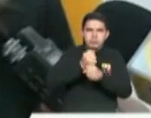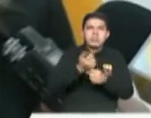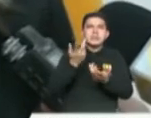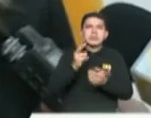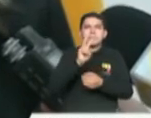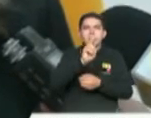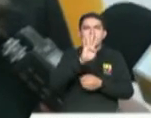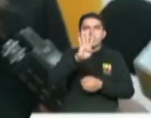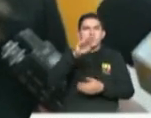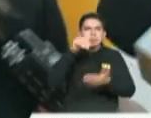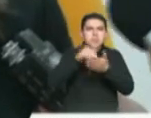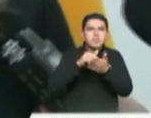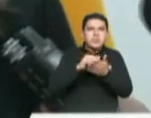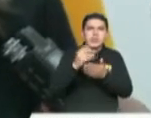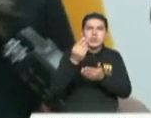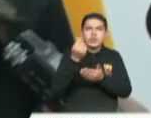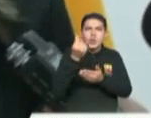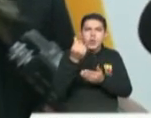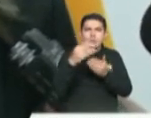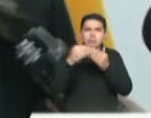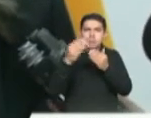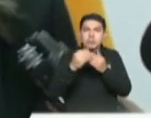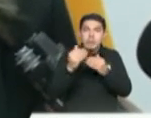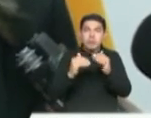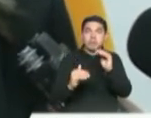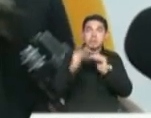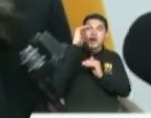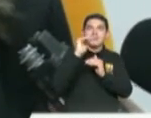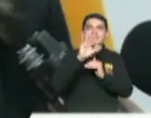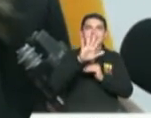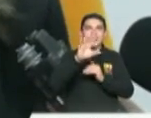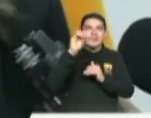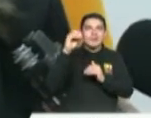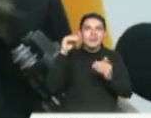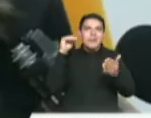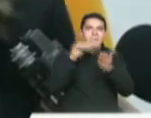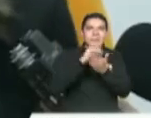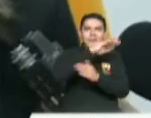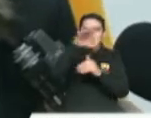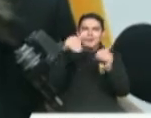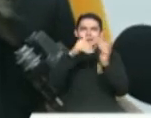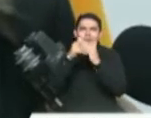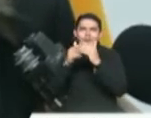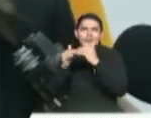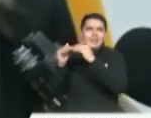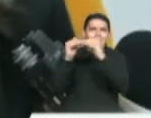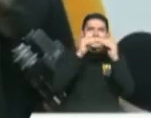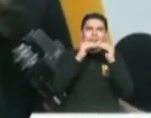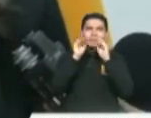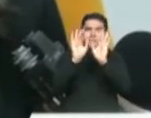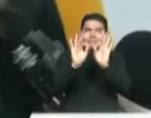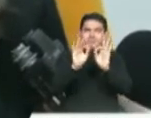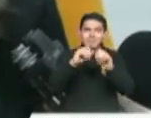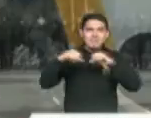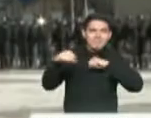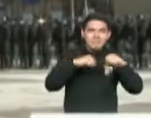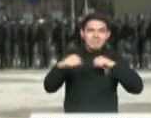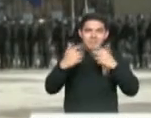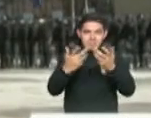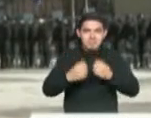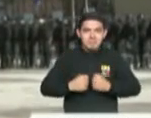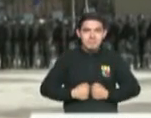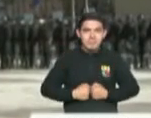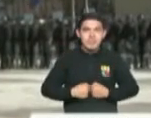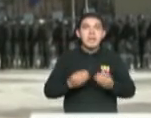24.000 dólares lo estamos subiendo a 50 mil dólares para todo el personal de la policía de las fuerzas armadas en servicio activo es